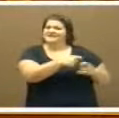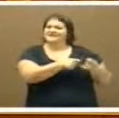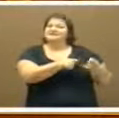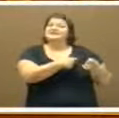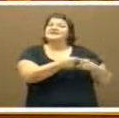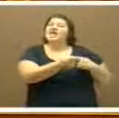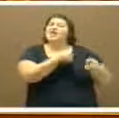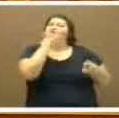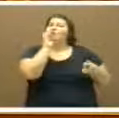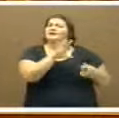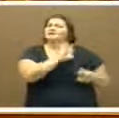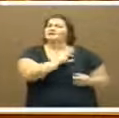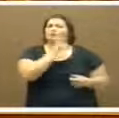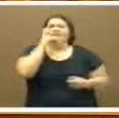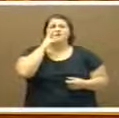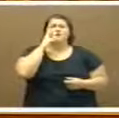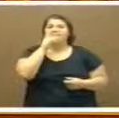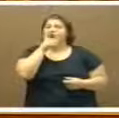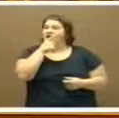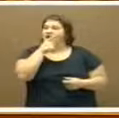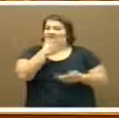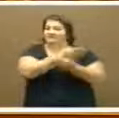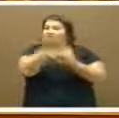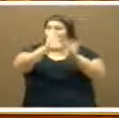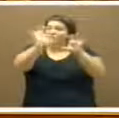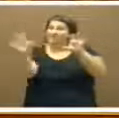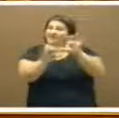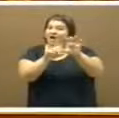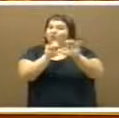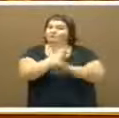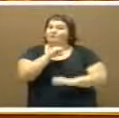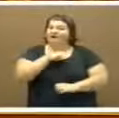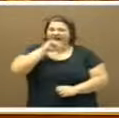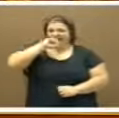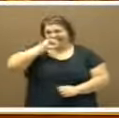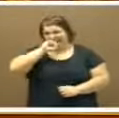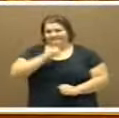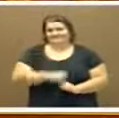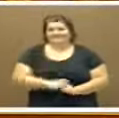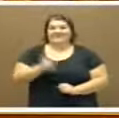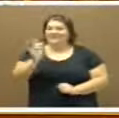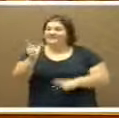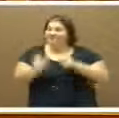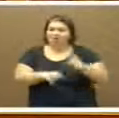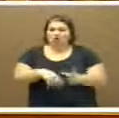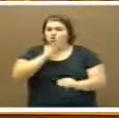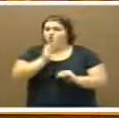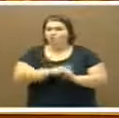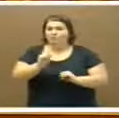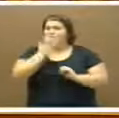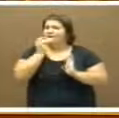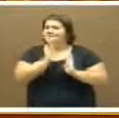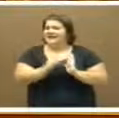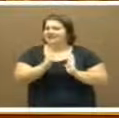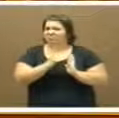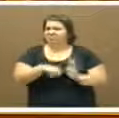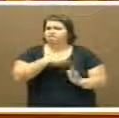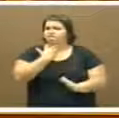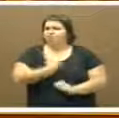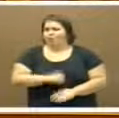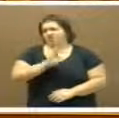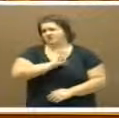señor Guillermo Fernández Vara ahora es la envidia del resto de las comunidades autónomas, sobre todo de las no cumplidoras, sobre todo de Valencia, sobre todo de